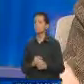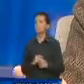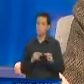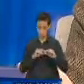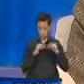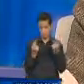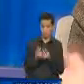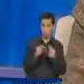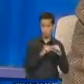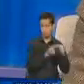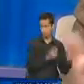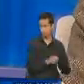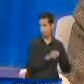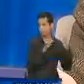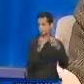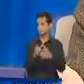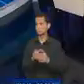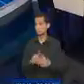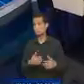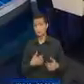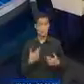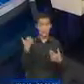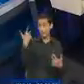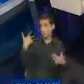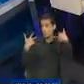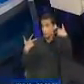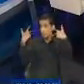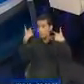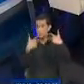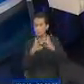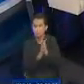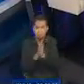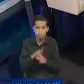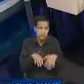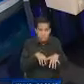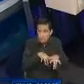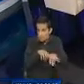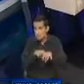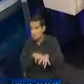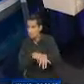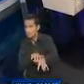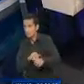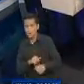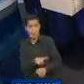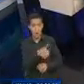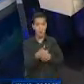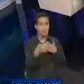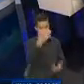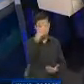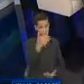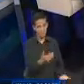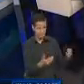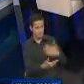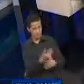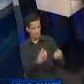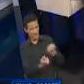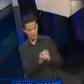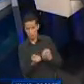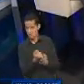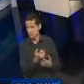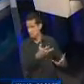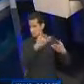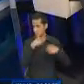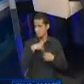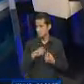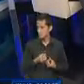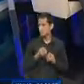acercarse al gobierno, no acercarse a las cámaras y acercarse a los grupos de derecha, o que estos grupos de derecha se sientan comunicados a través de